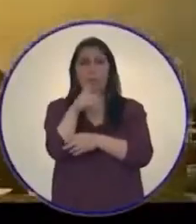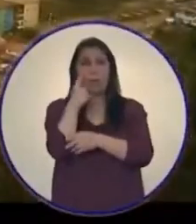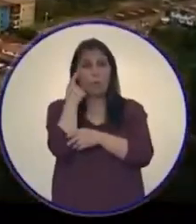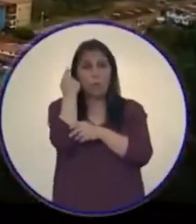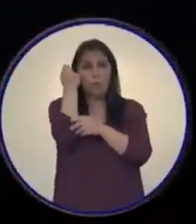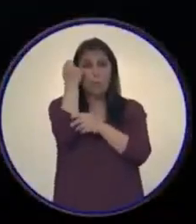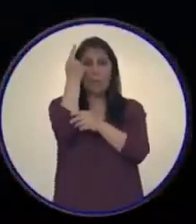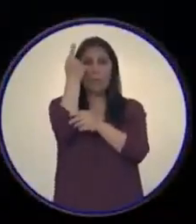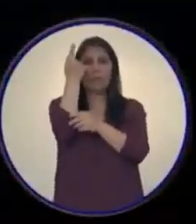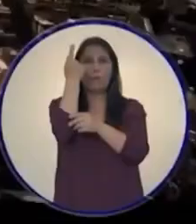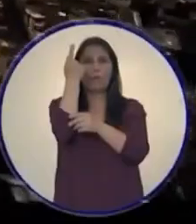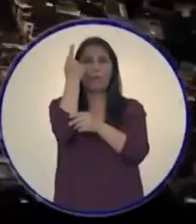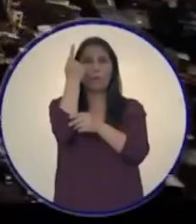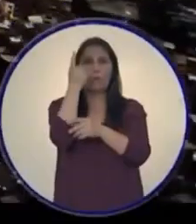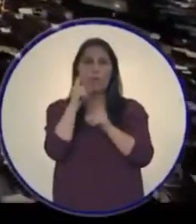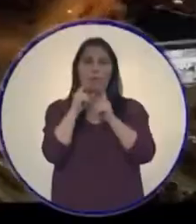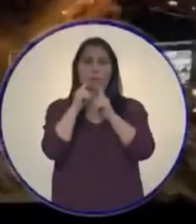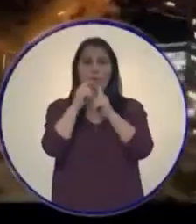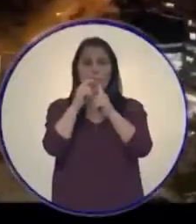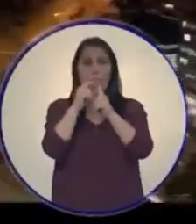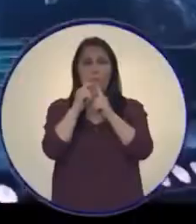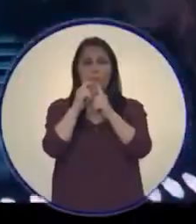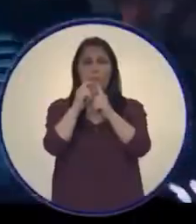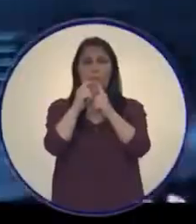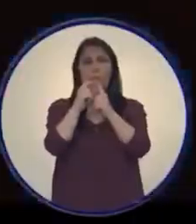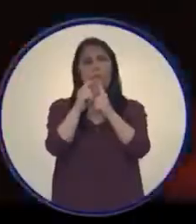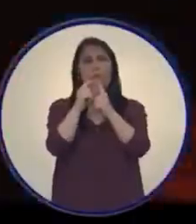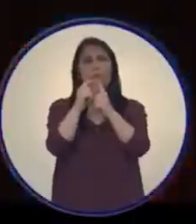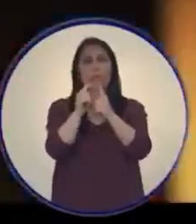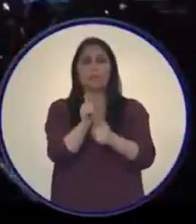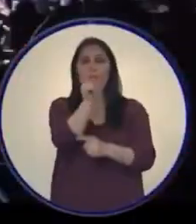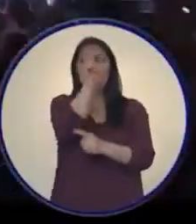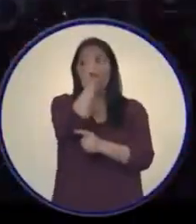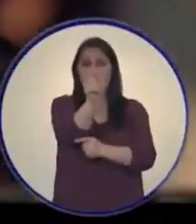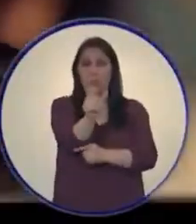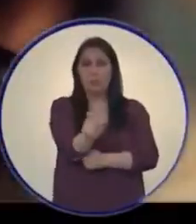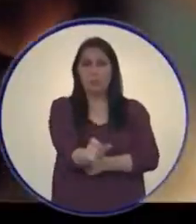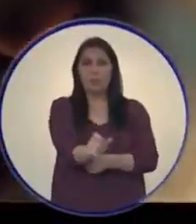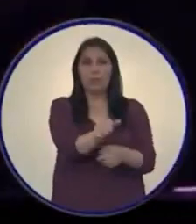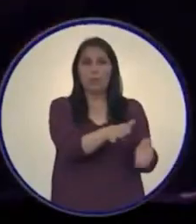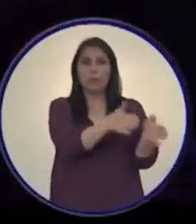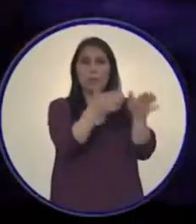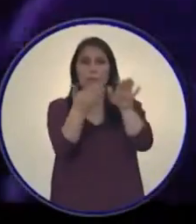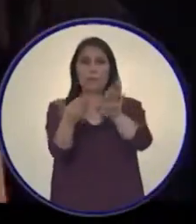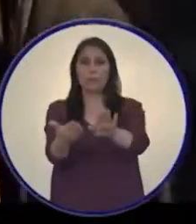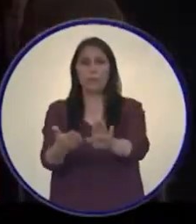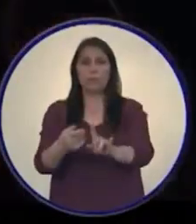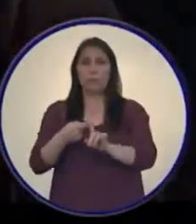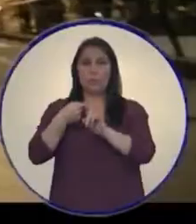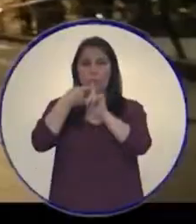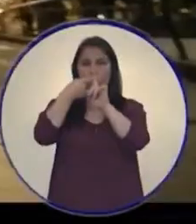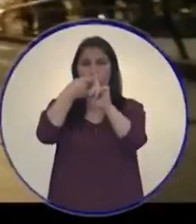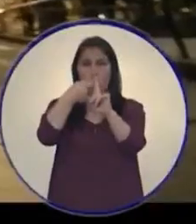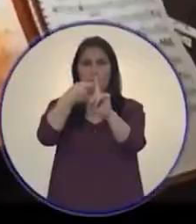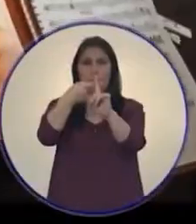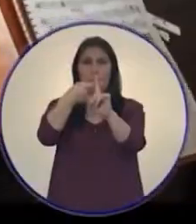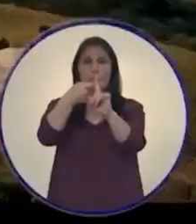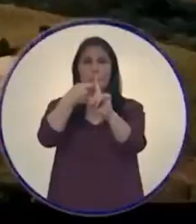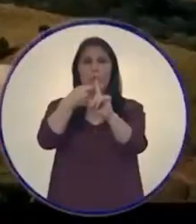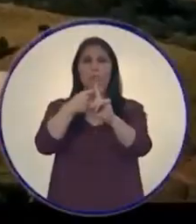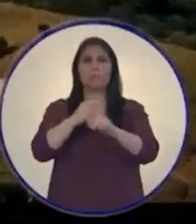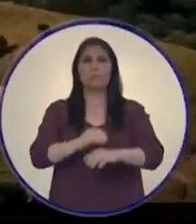cenas conpr las palabras del que murió en